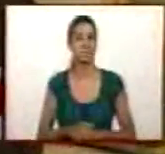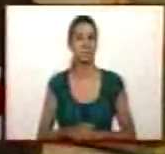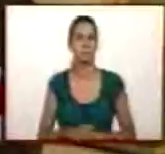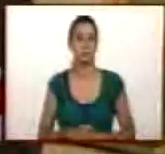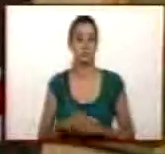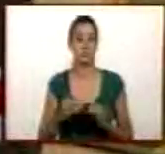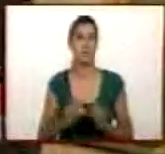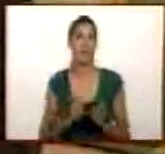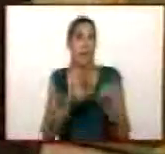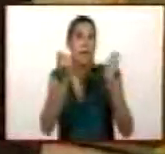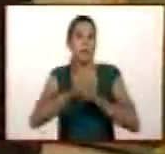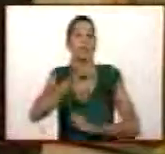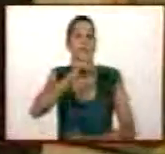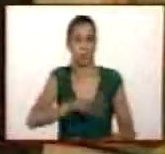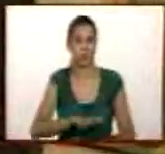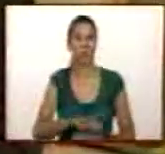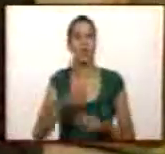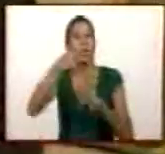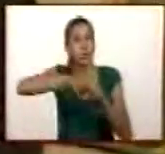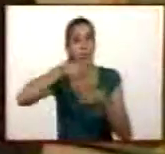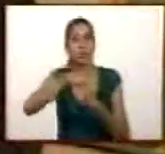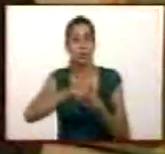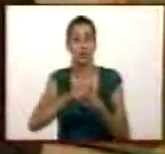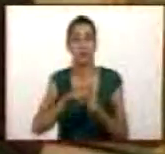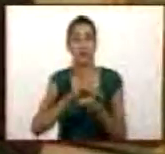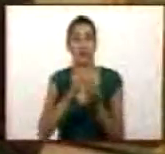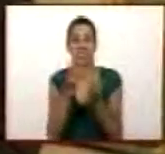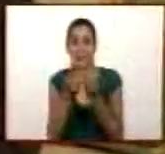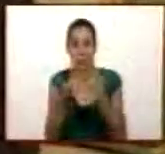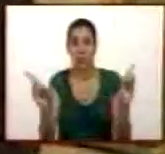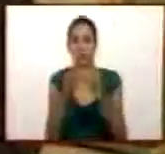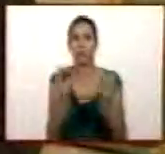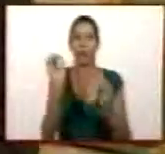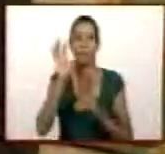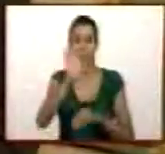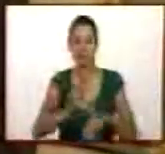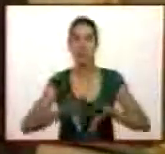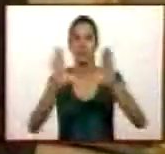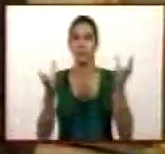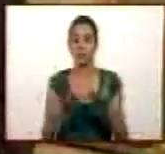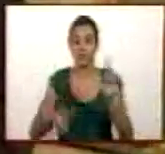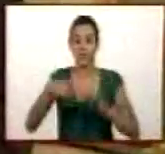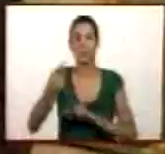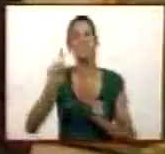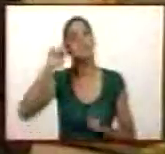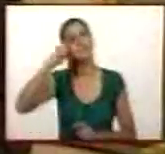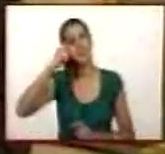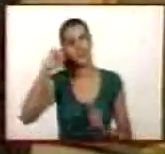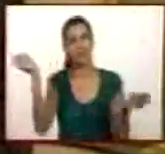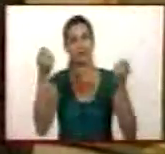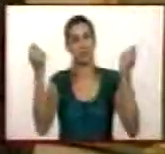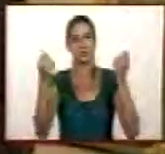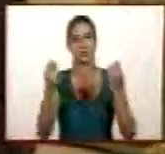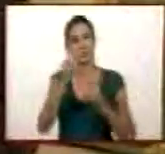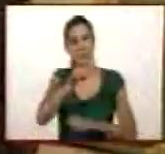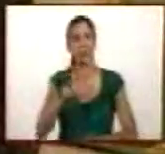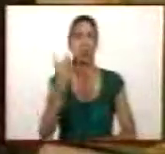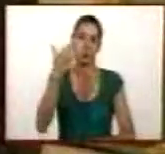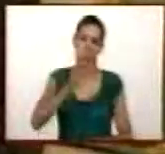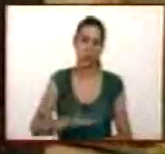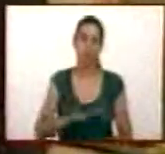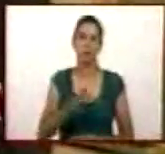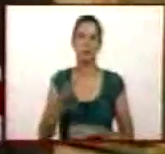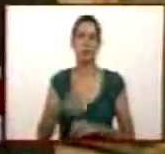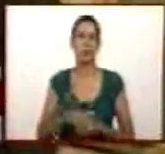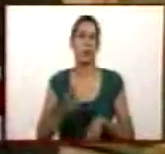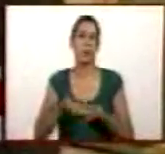un precedente en las luchas democráticas de todos los pueblos del mundo. Mañana conmemoraremos a nuestros mártires, a los que cayeron